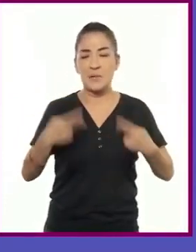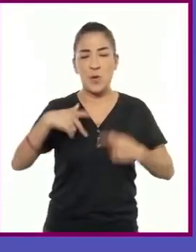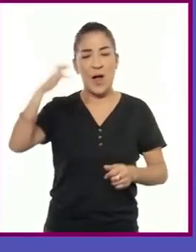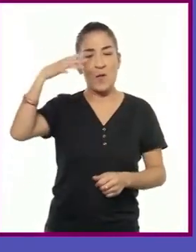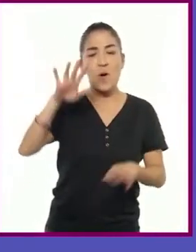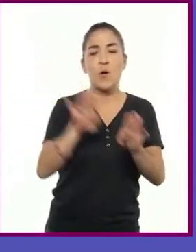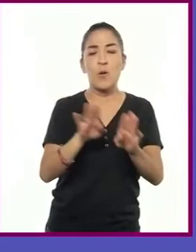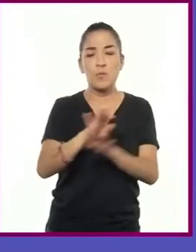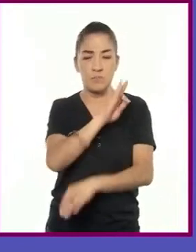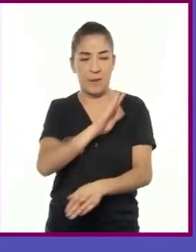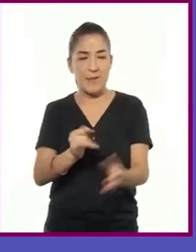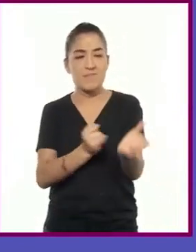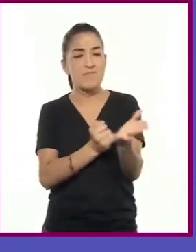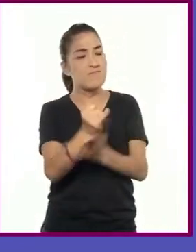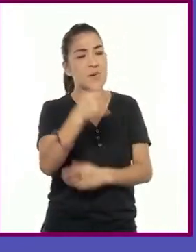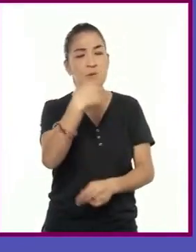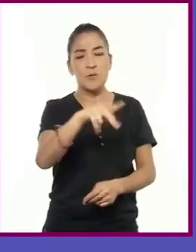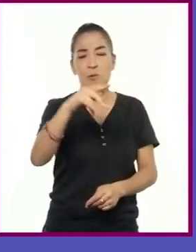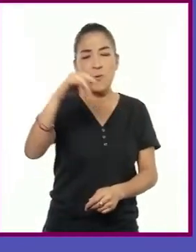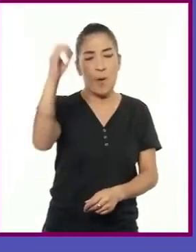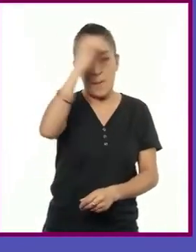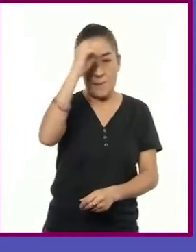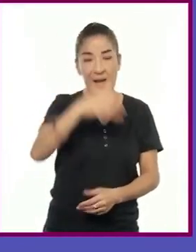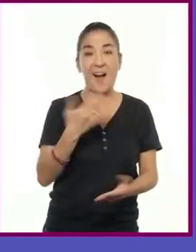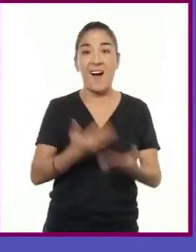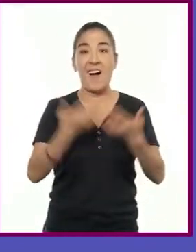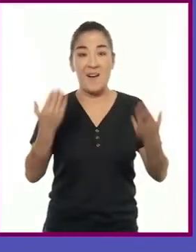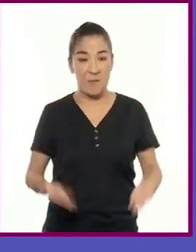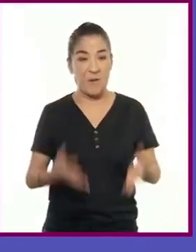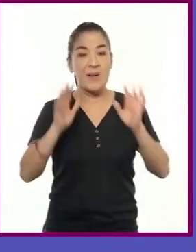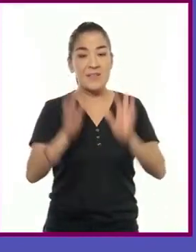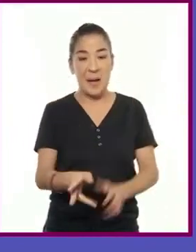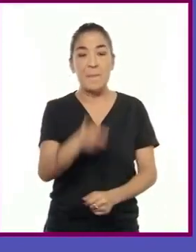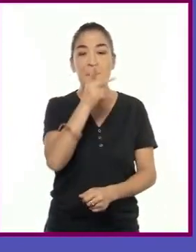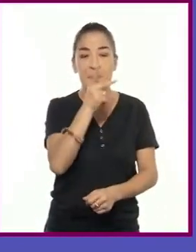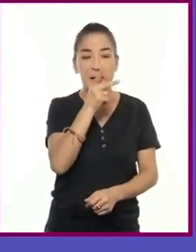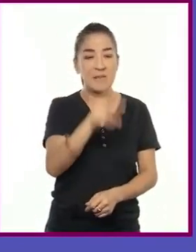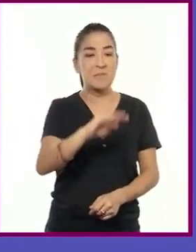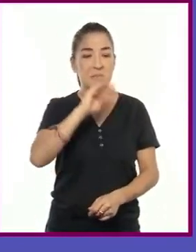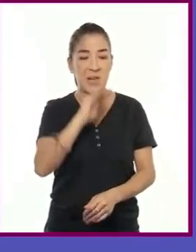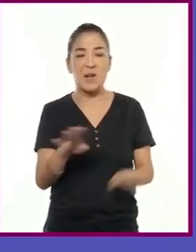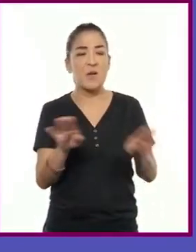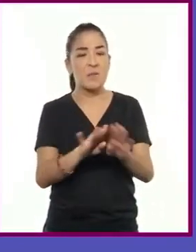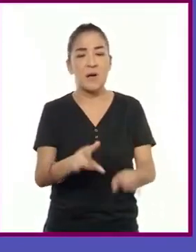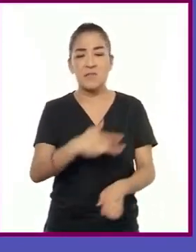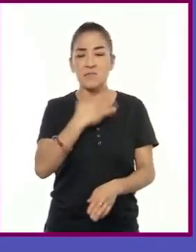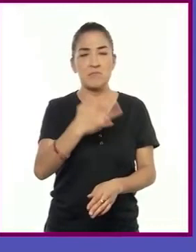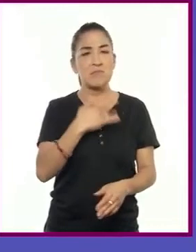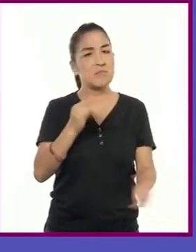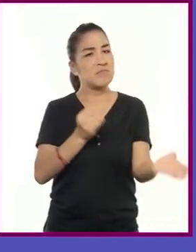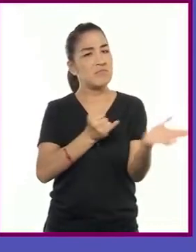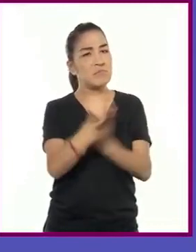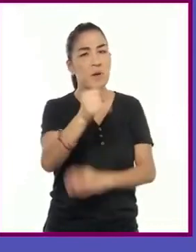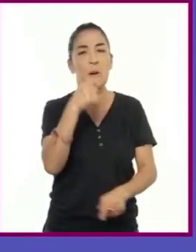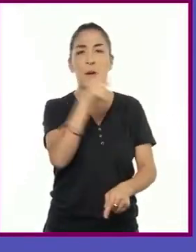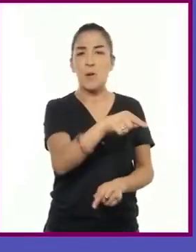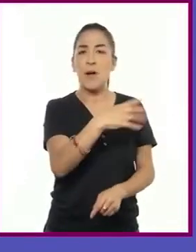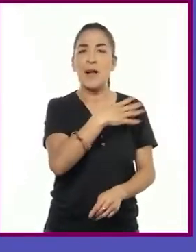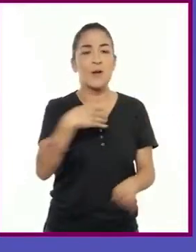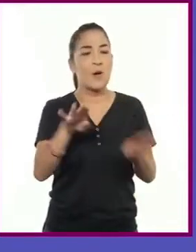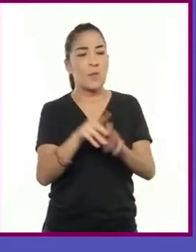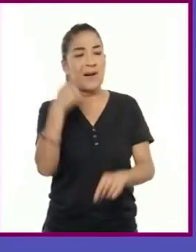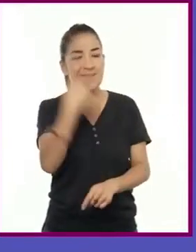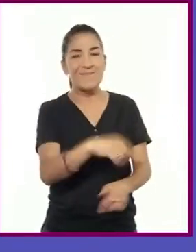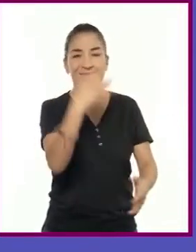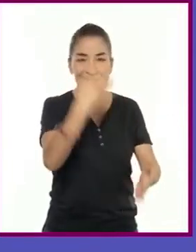por los intereses de los hijos. Ahora todavía existen padres que, sin malas intenciones, deciden por sus hijos sin darle oportunidad